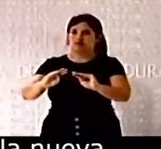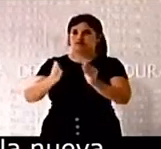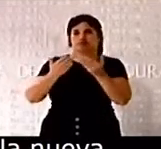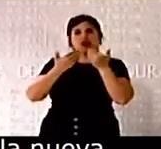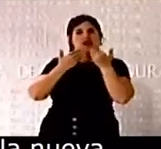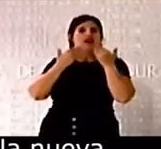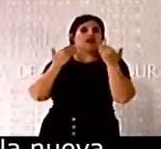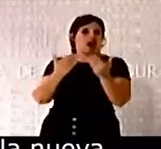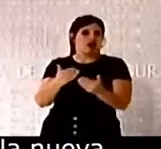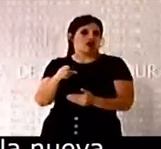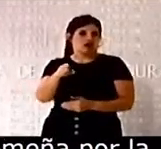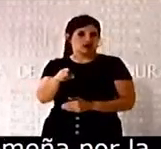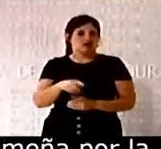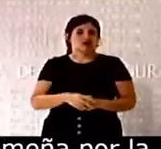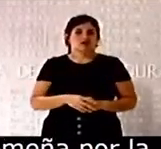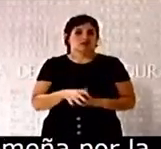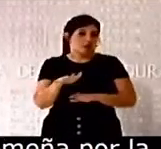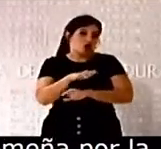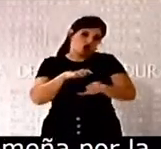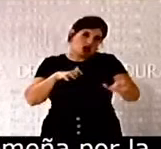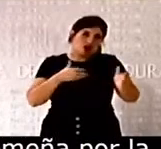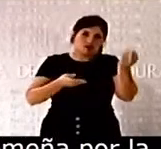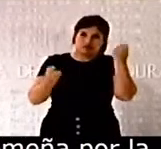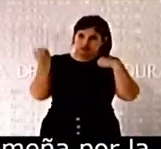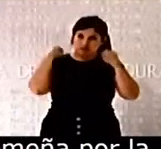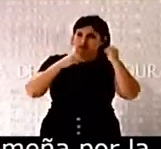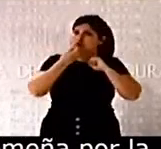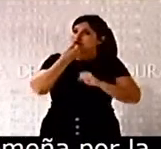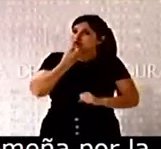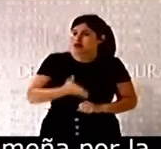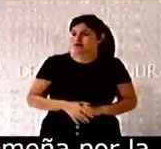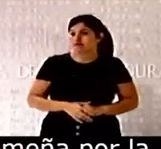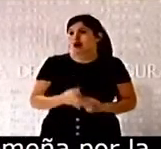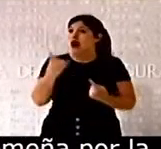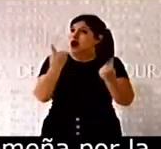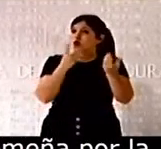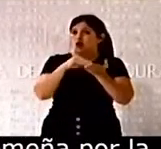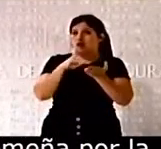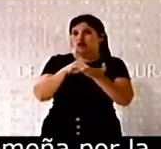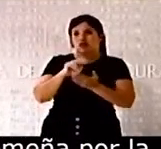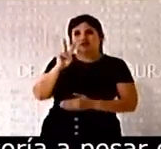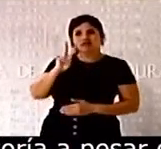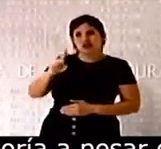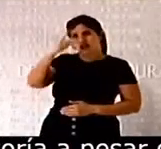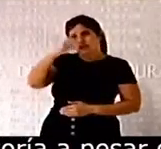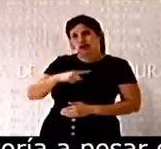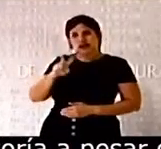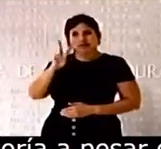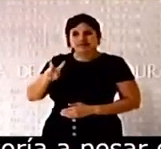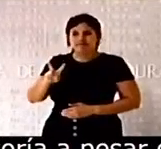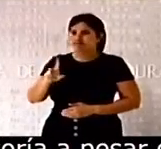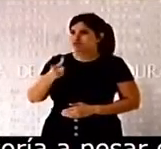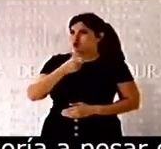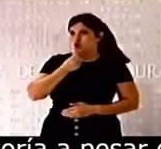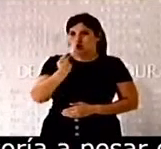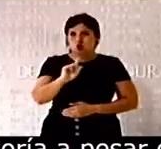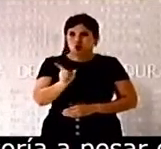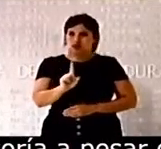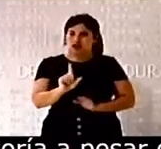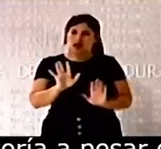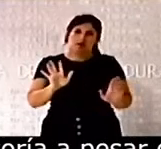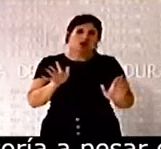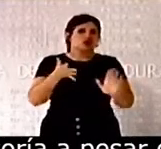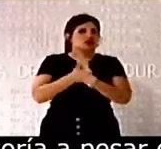que está realizando en su inmensa mayoría, a pesar de que algunas veces veamos imágenes que no nos gusten, pero son los